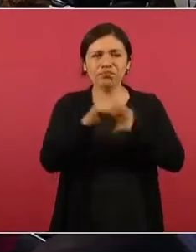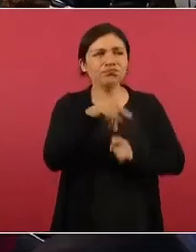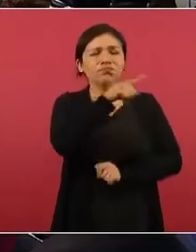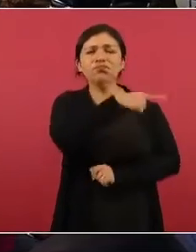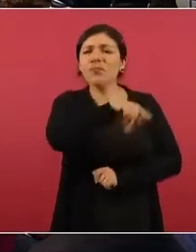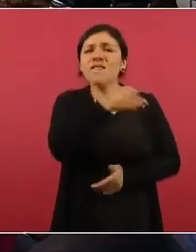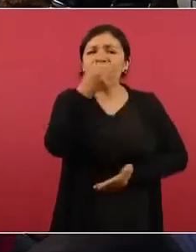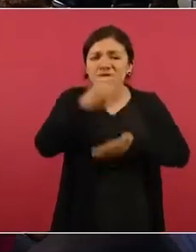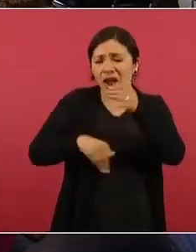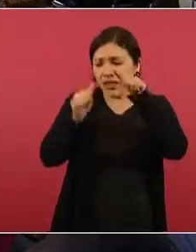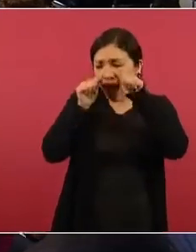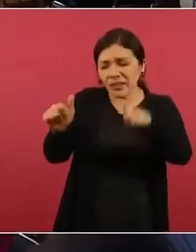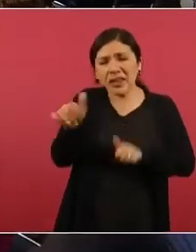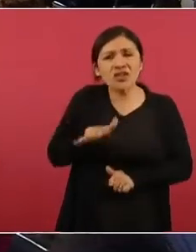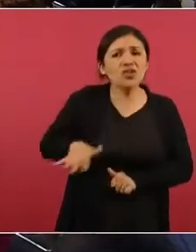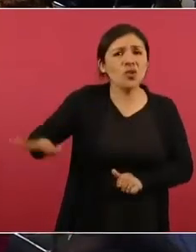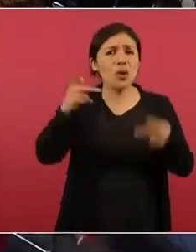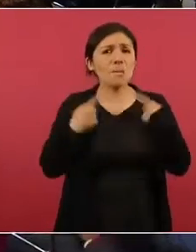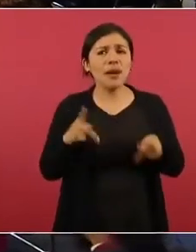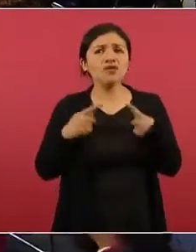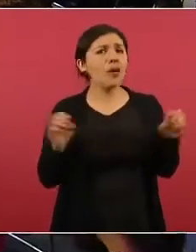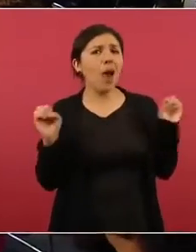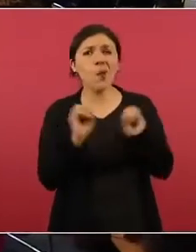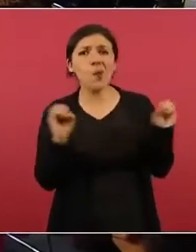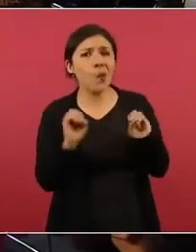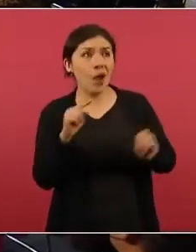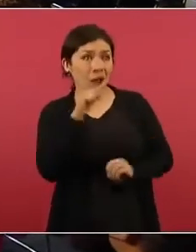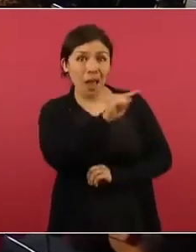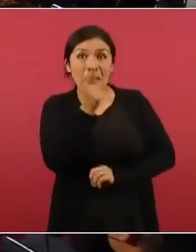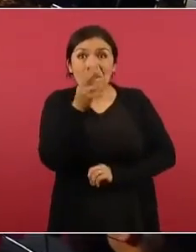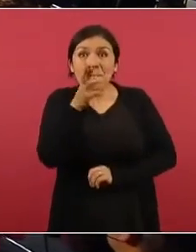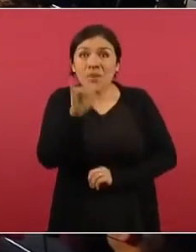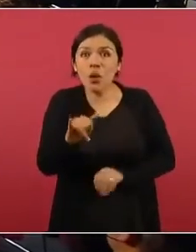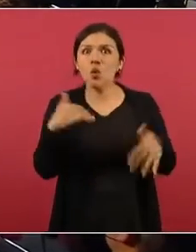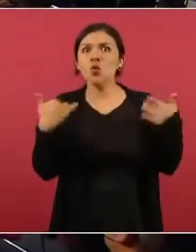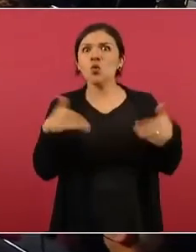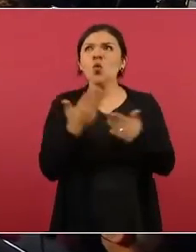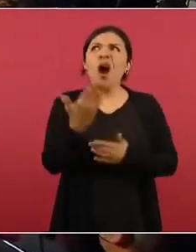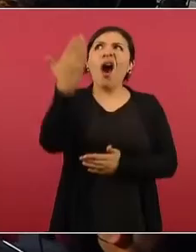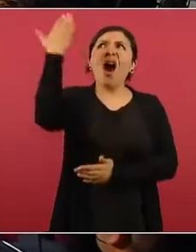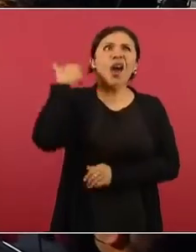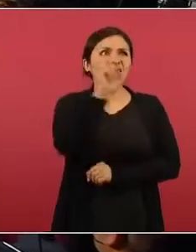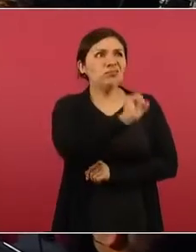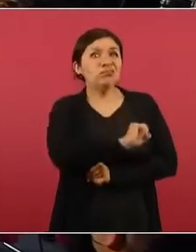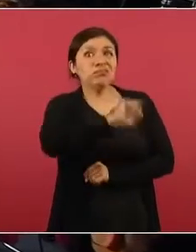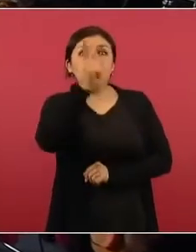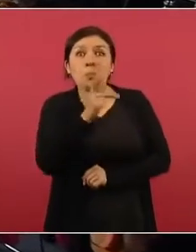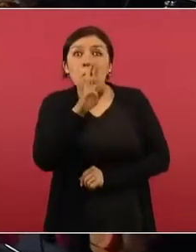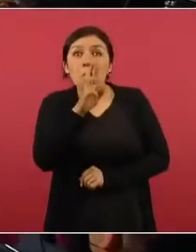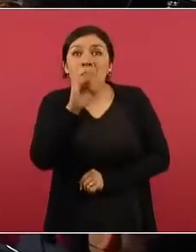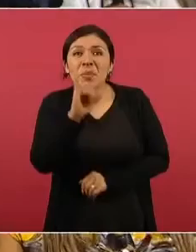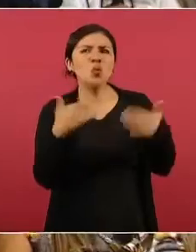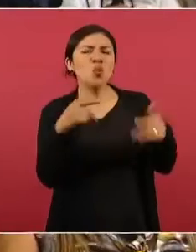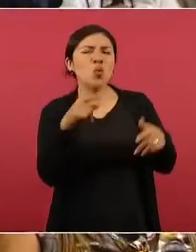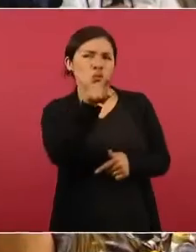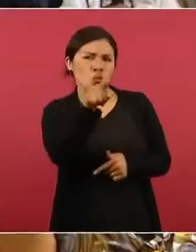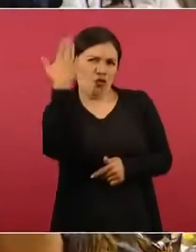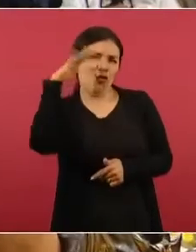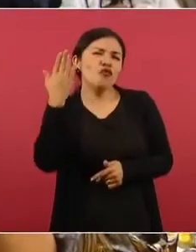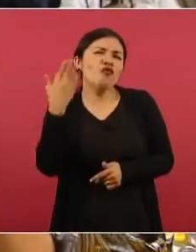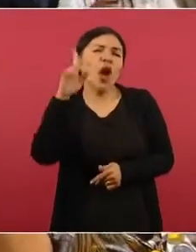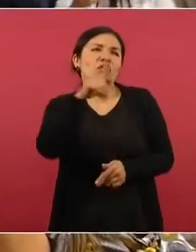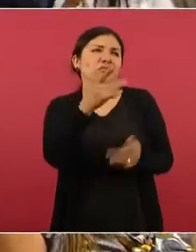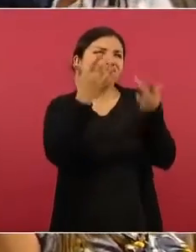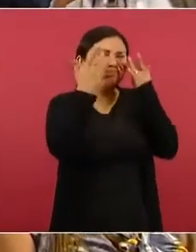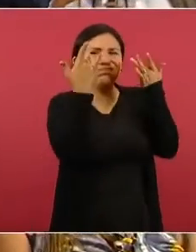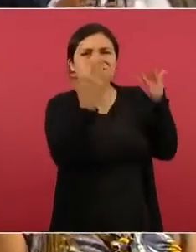escuchado al pueblo. Y creo que el PRI, el gran partido de México en algún momento, el de López Portillo, al que usted renunció, es el